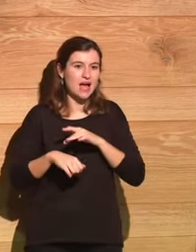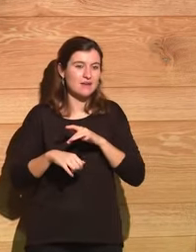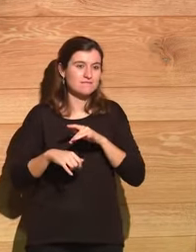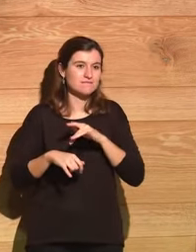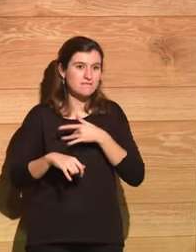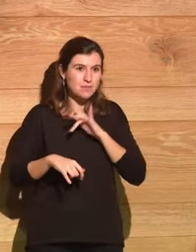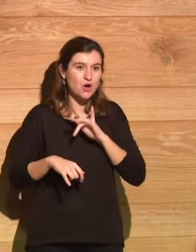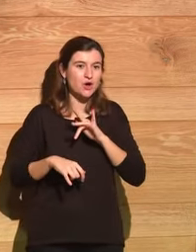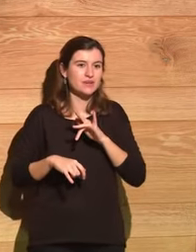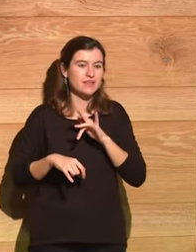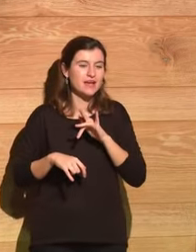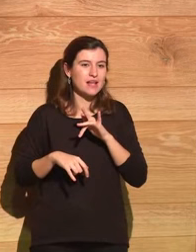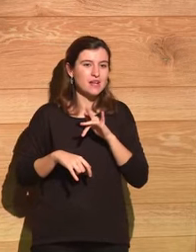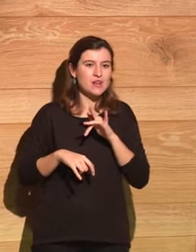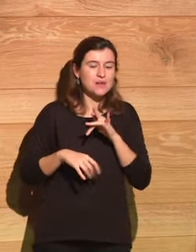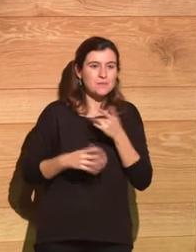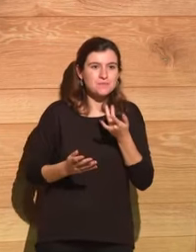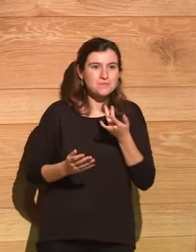del cuchicheo,